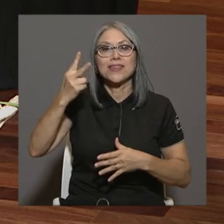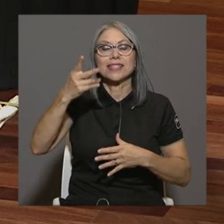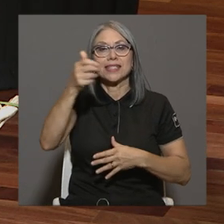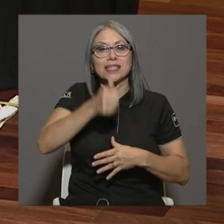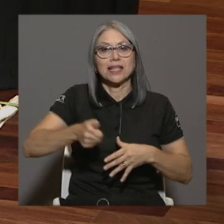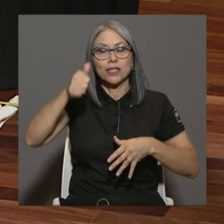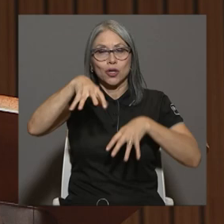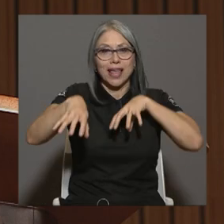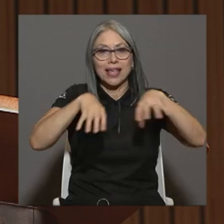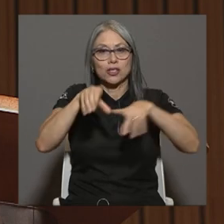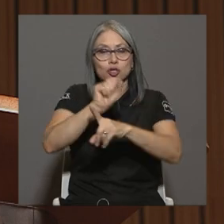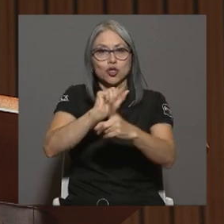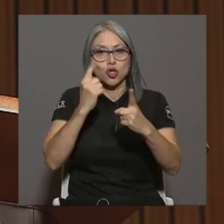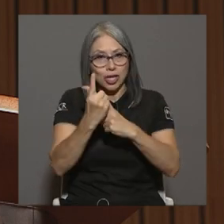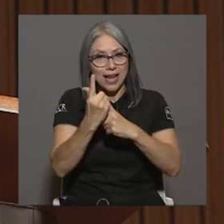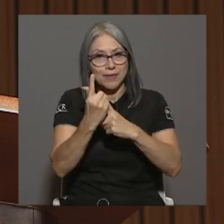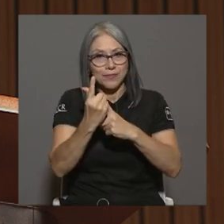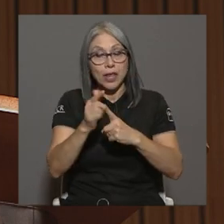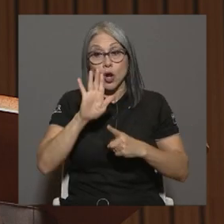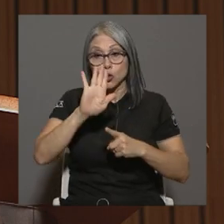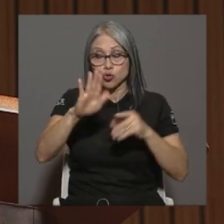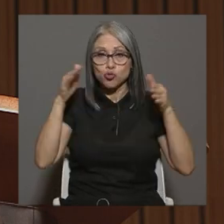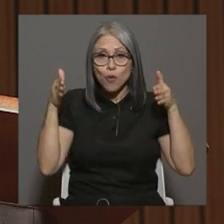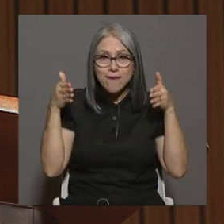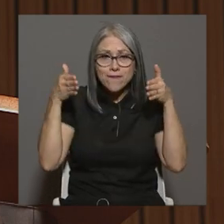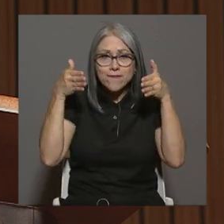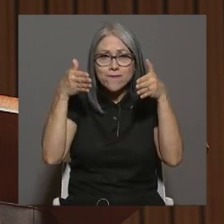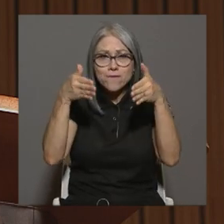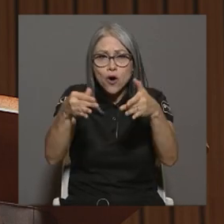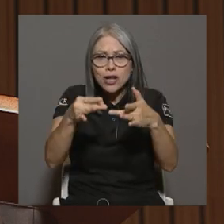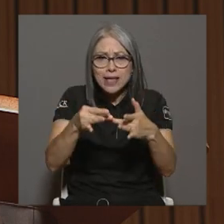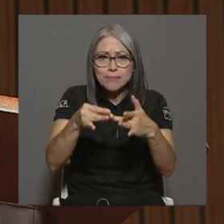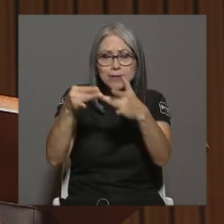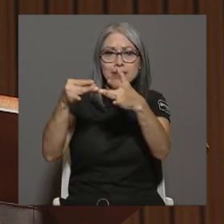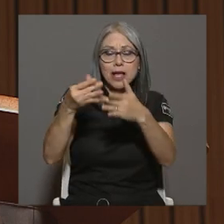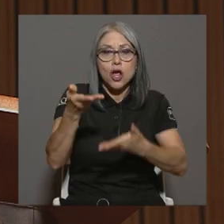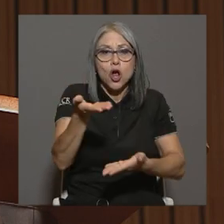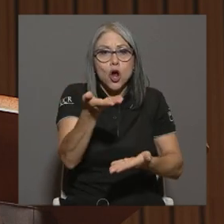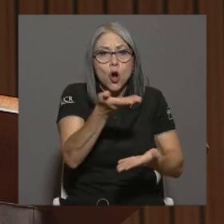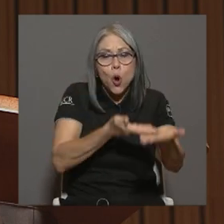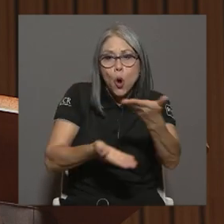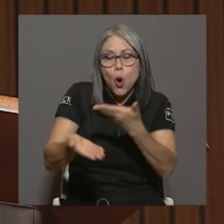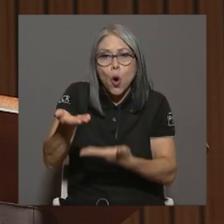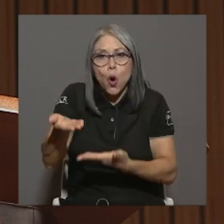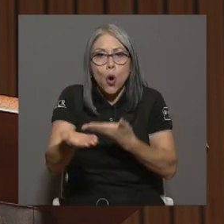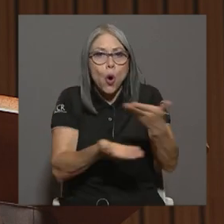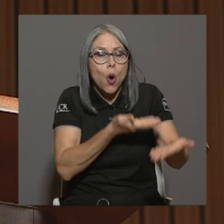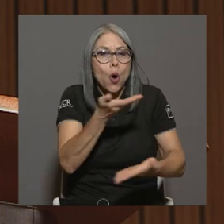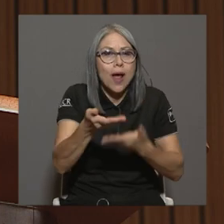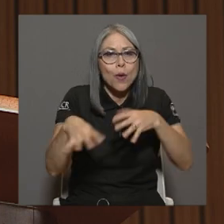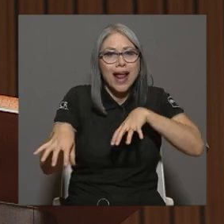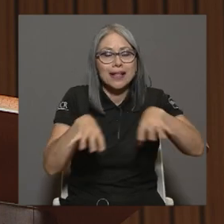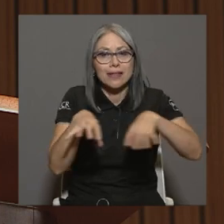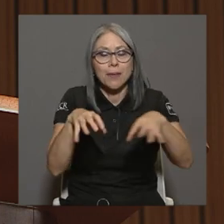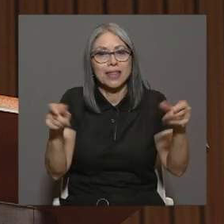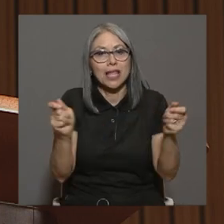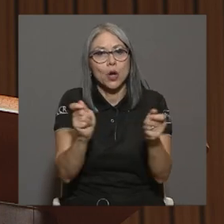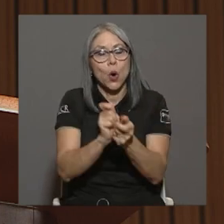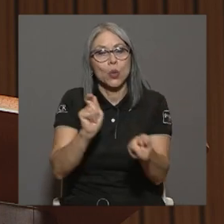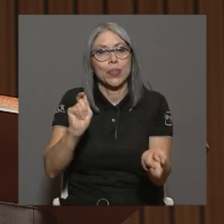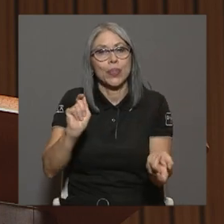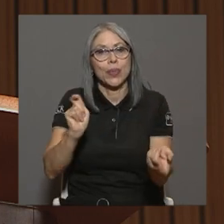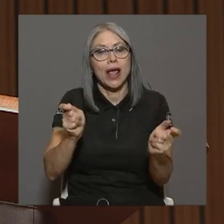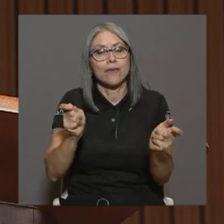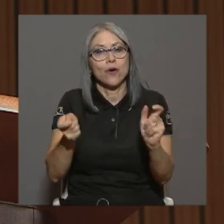Acción Social, cuyo enfoque radica en colaborar activamente con la transformación